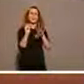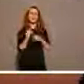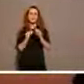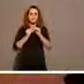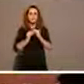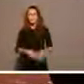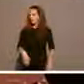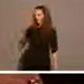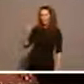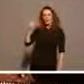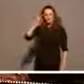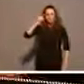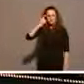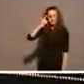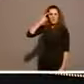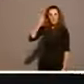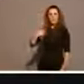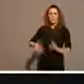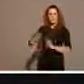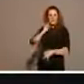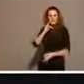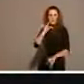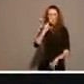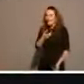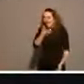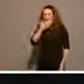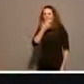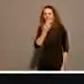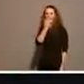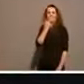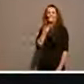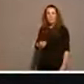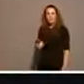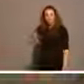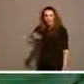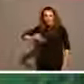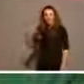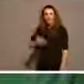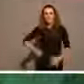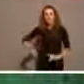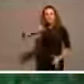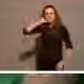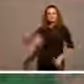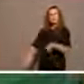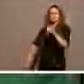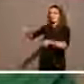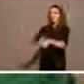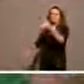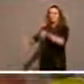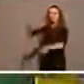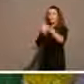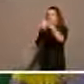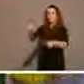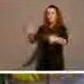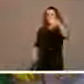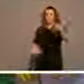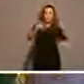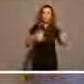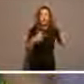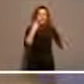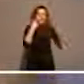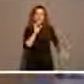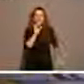Joder, Tito, qué locura, cuando me llame ponte la dentadura. Buena. Rin, rin, suena otra vez. Rin, rin, mira